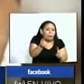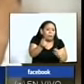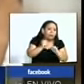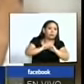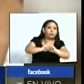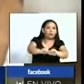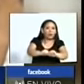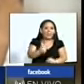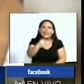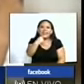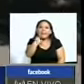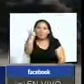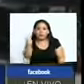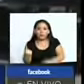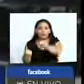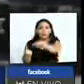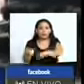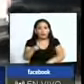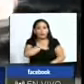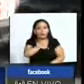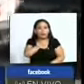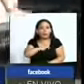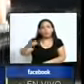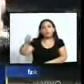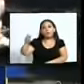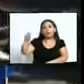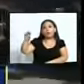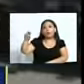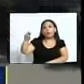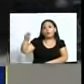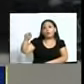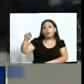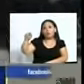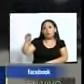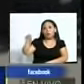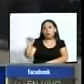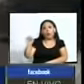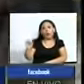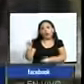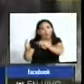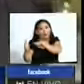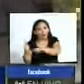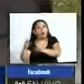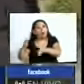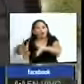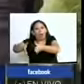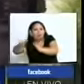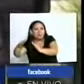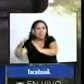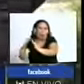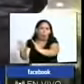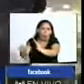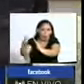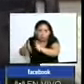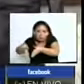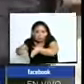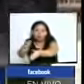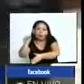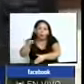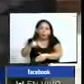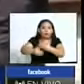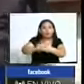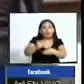El responsable de la agresión es Ellis Norman Montano, un presunto indigente que es procesado por el delito de homicidio